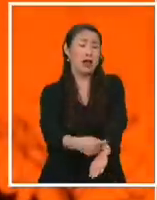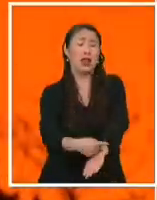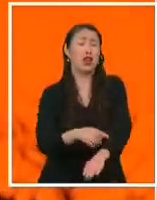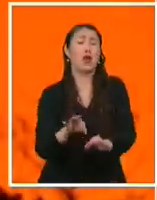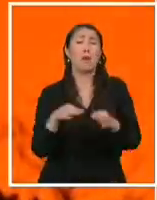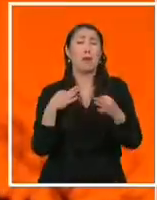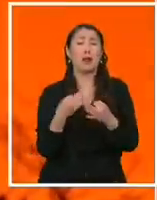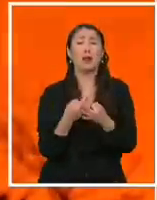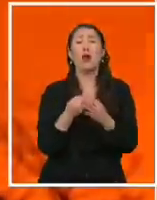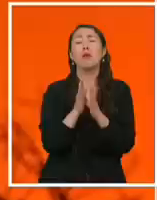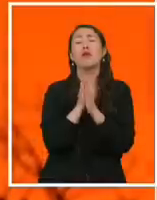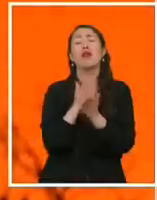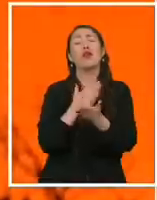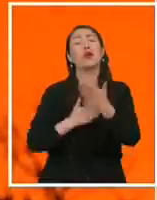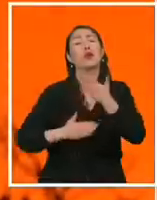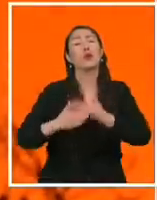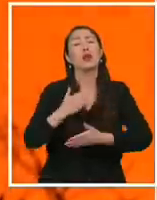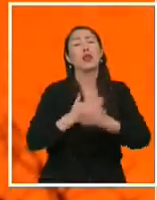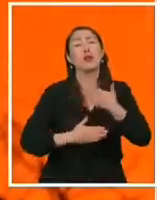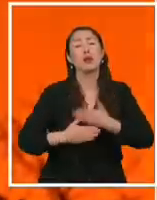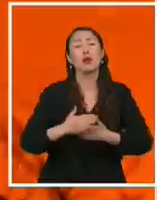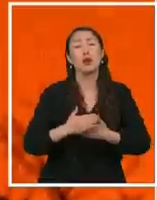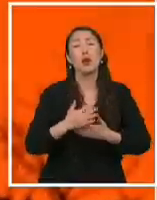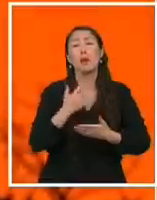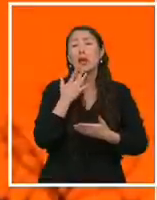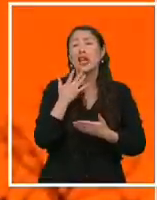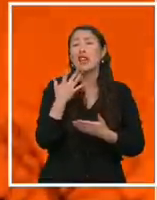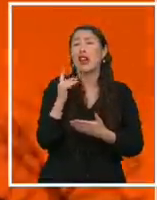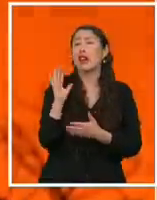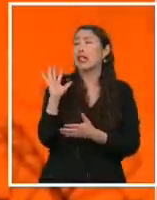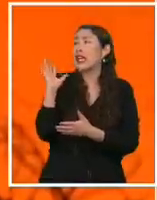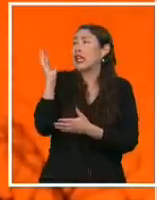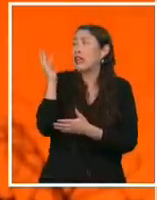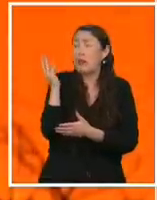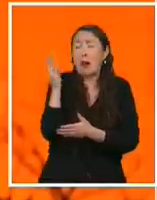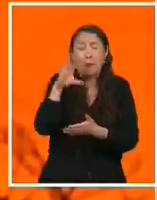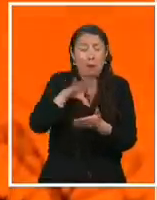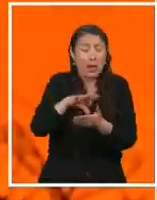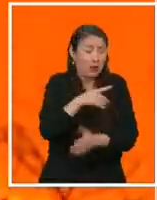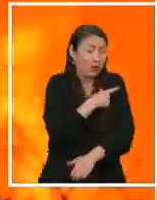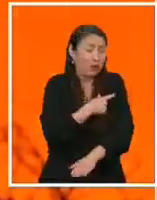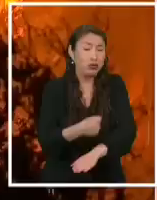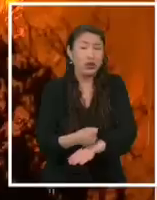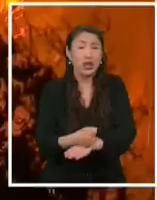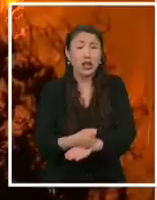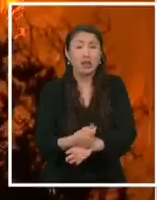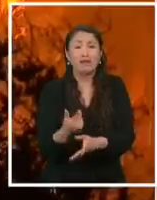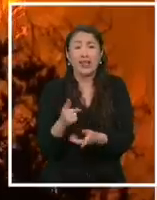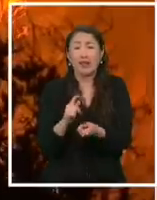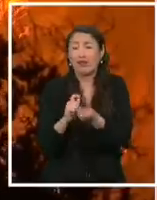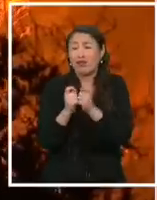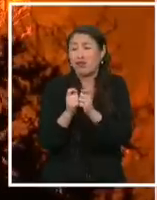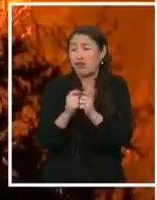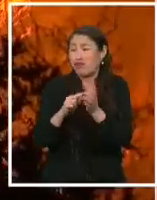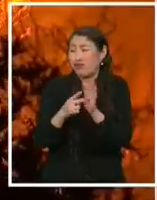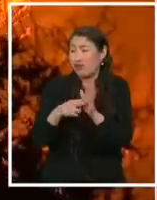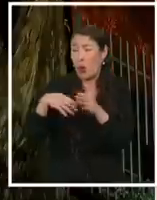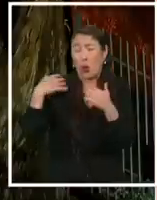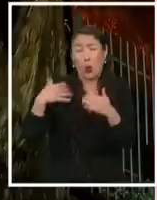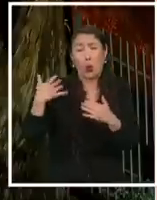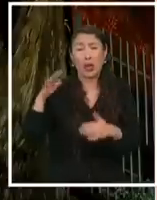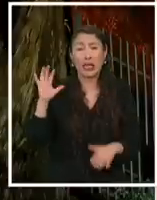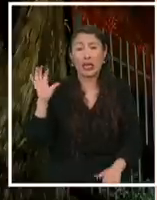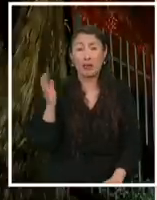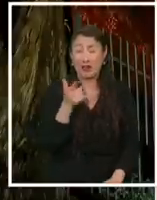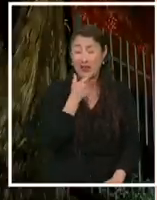condiciones ambientales que están prevaleciendo, que tenemos crisis climática, no están siendo fáciles, y cada accidente